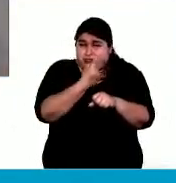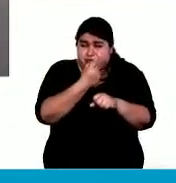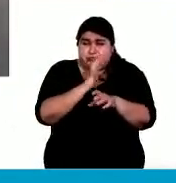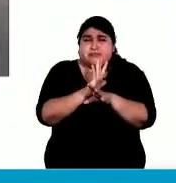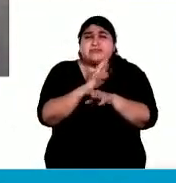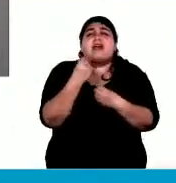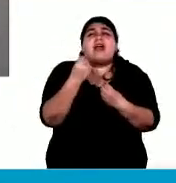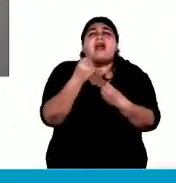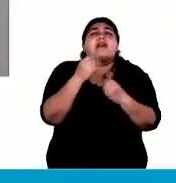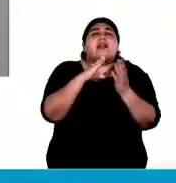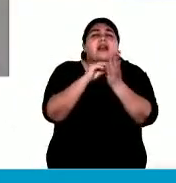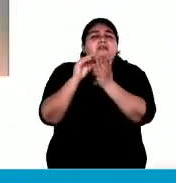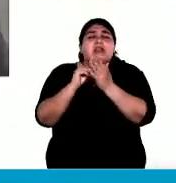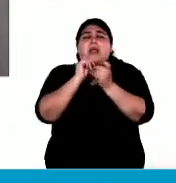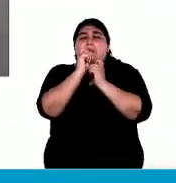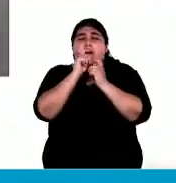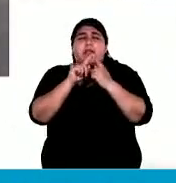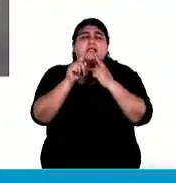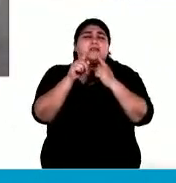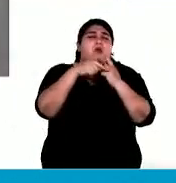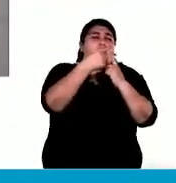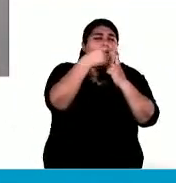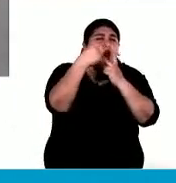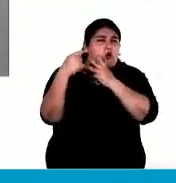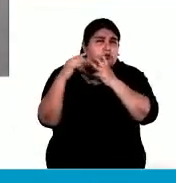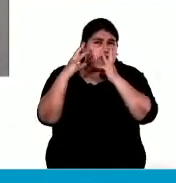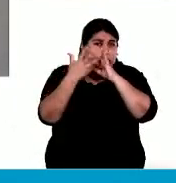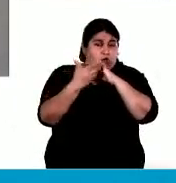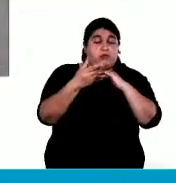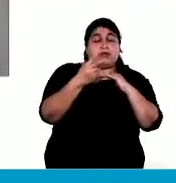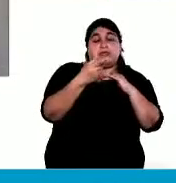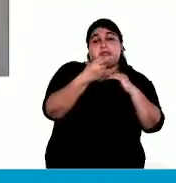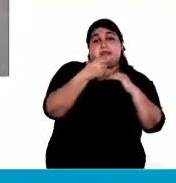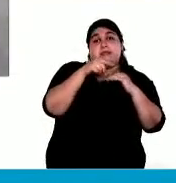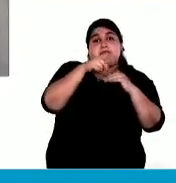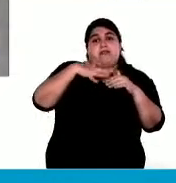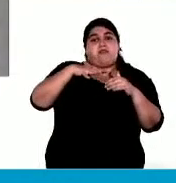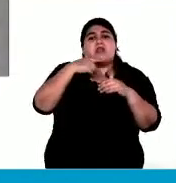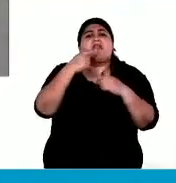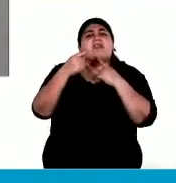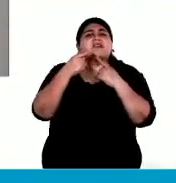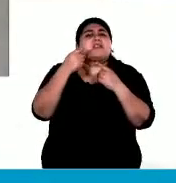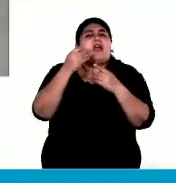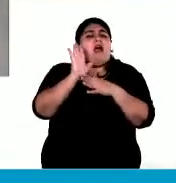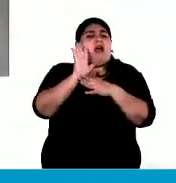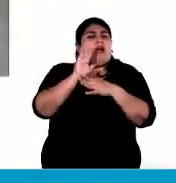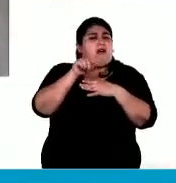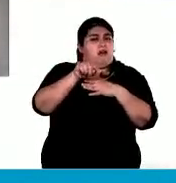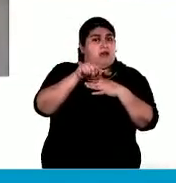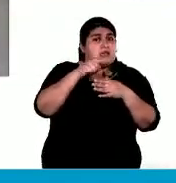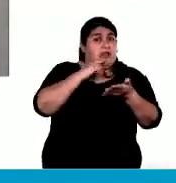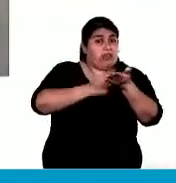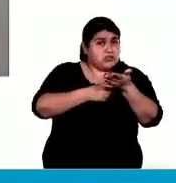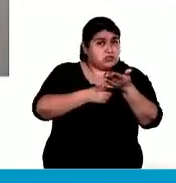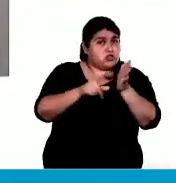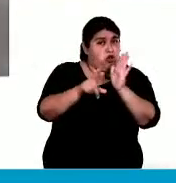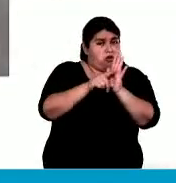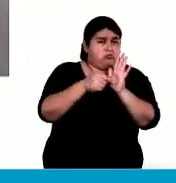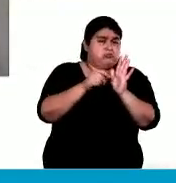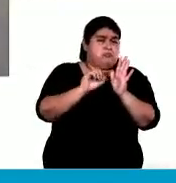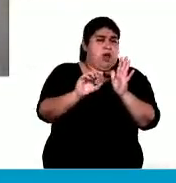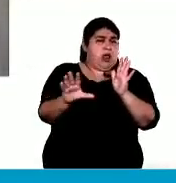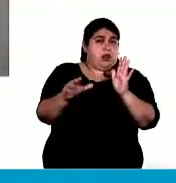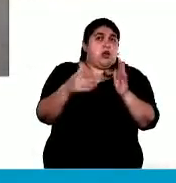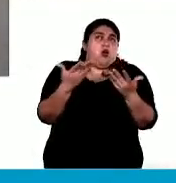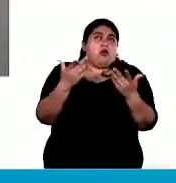referentes del periodismo y otros dirigentes de otros espacios salieron a decir que esta decisión es un escándalo. Y sí, señor